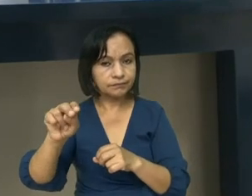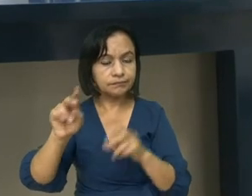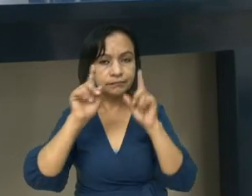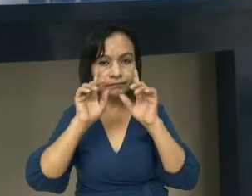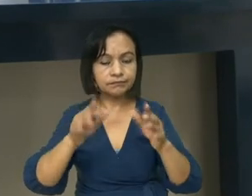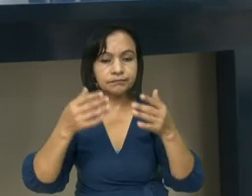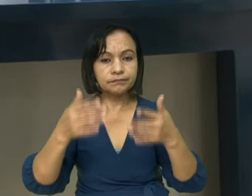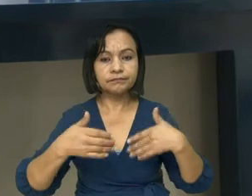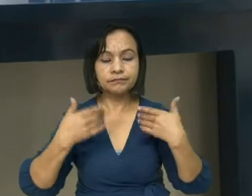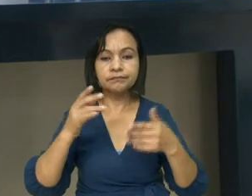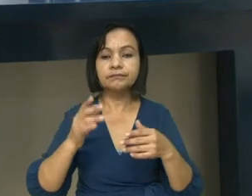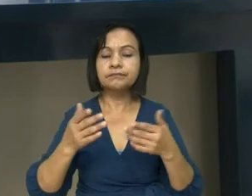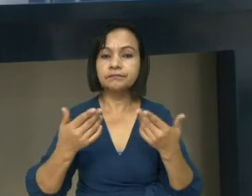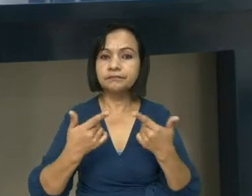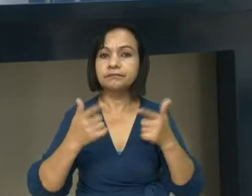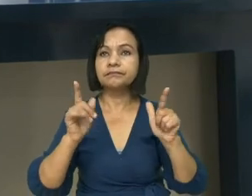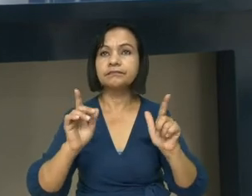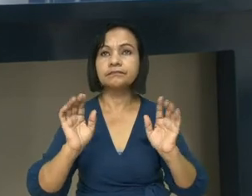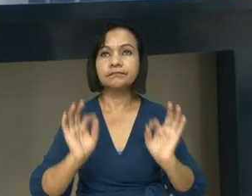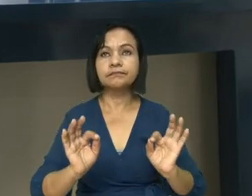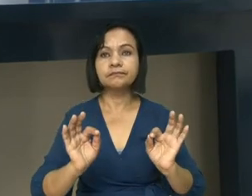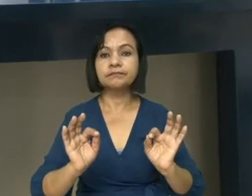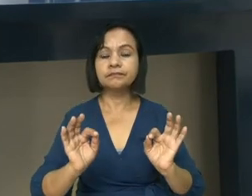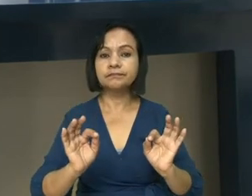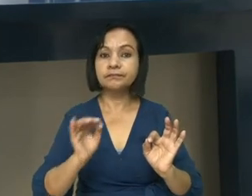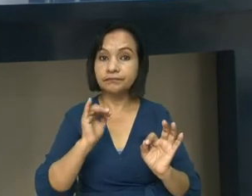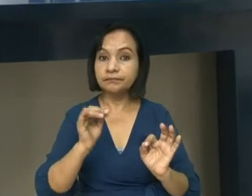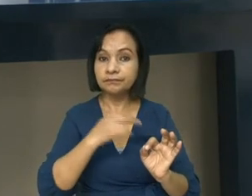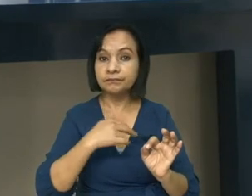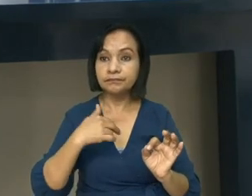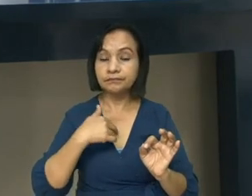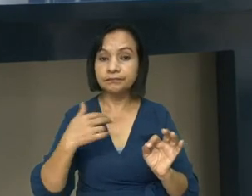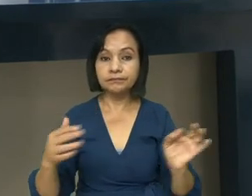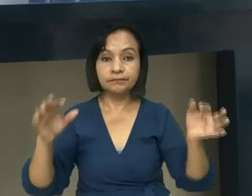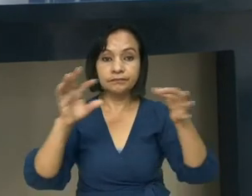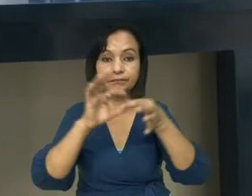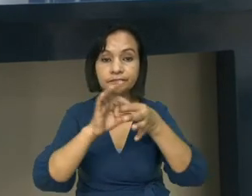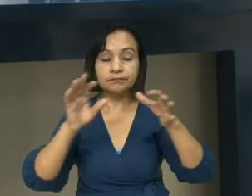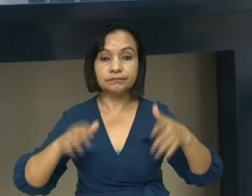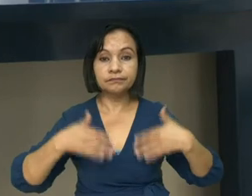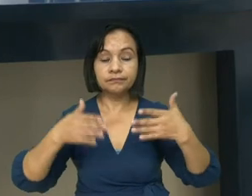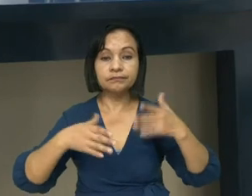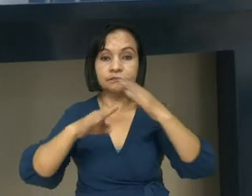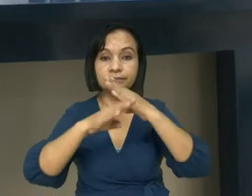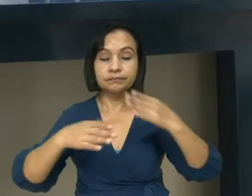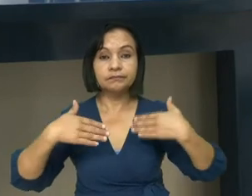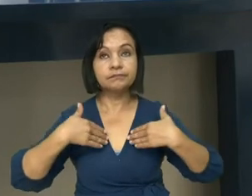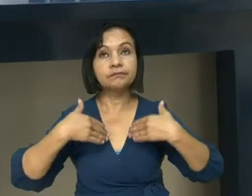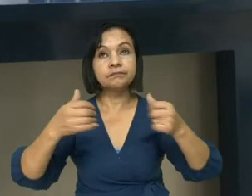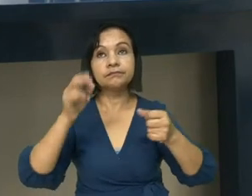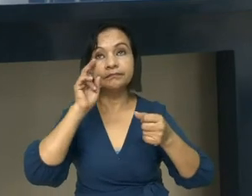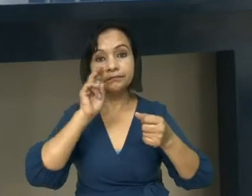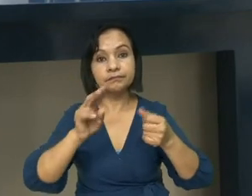y diversión totalmente gratis. Claro que sí, sin duda también espacios para la recreación sana, porque también vemos cómo